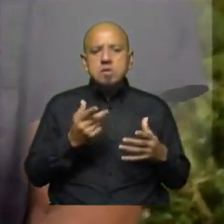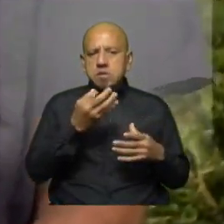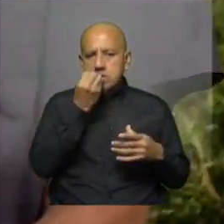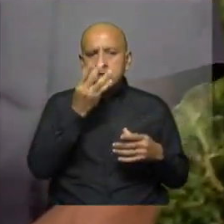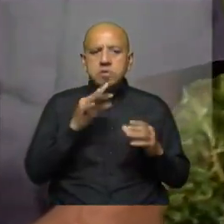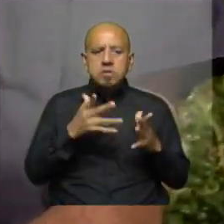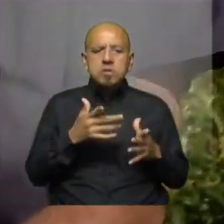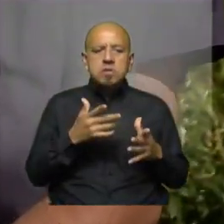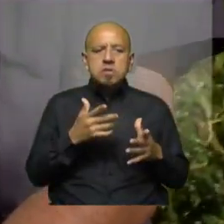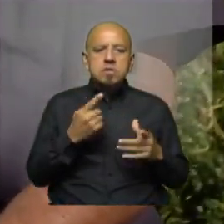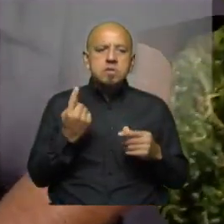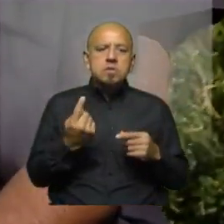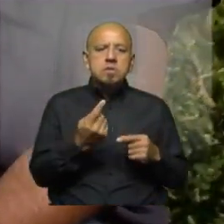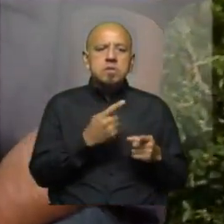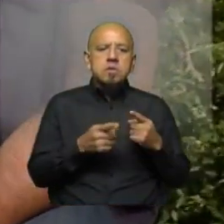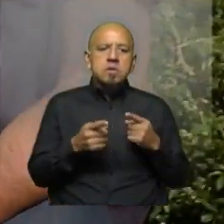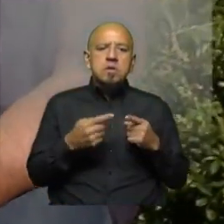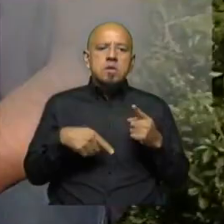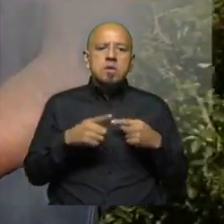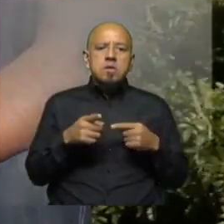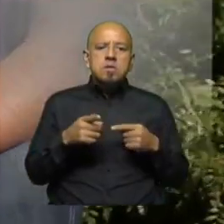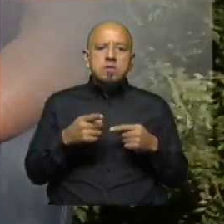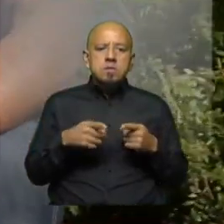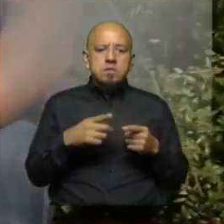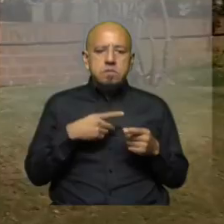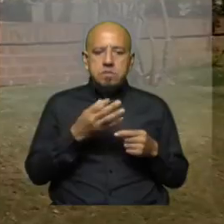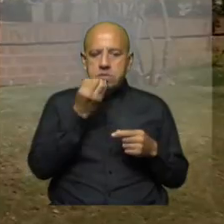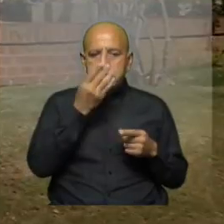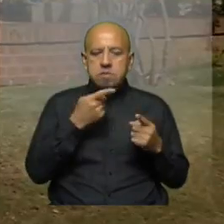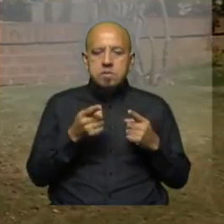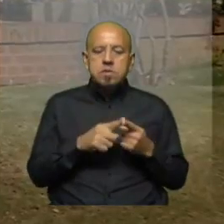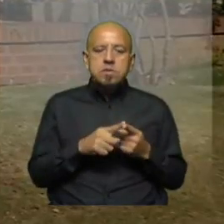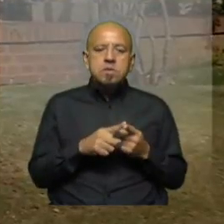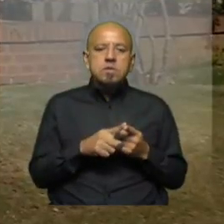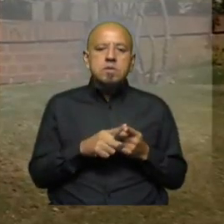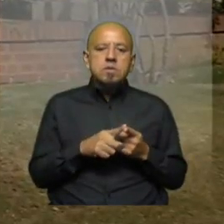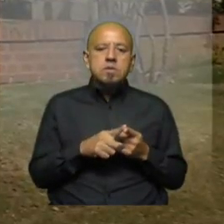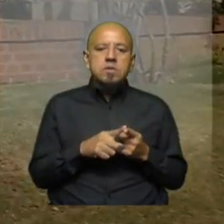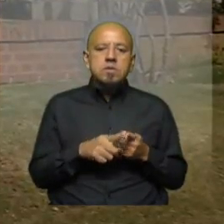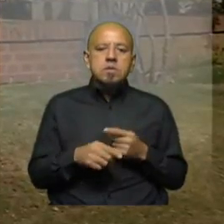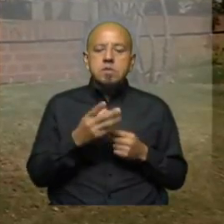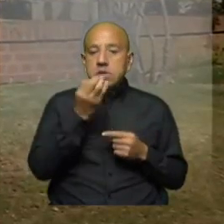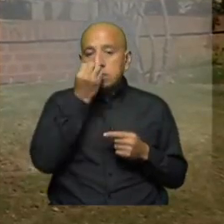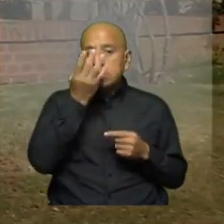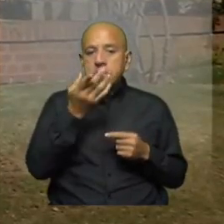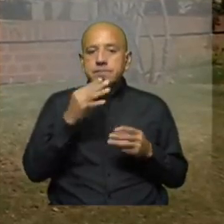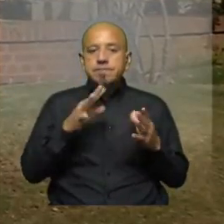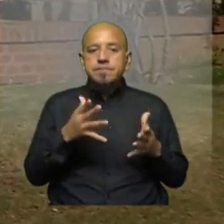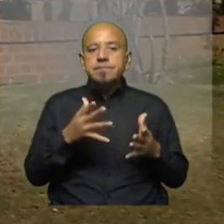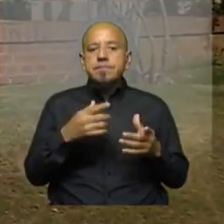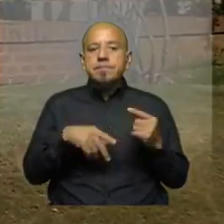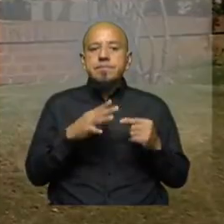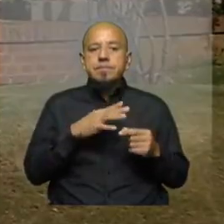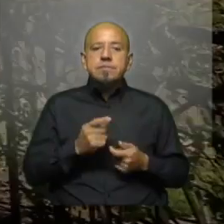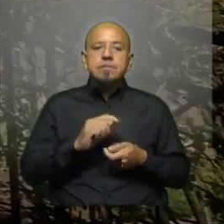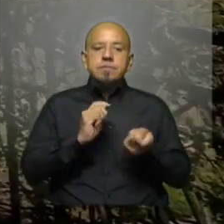¿Qué significa esta planta, esta flor en particular? El significado de las rosas, de lo que simboliza la rosa, ha ido